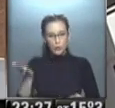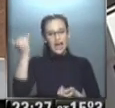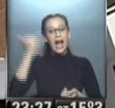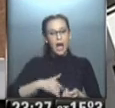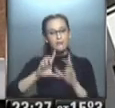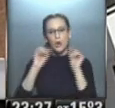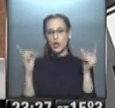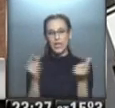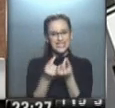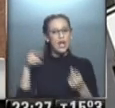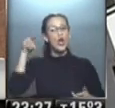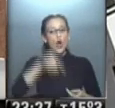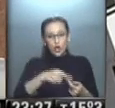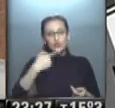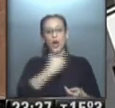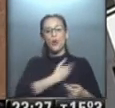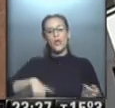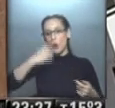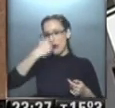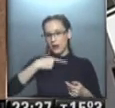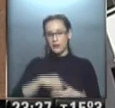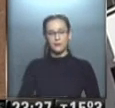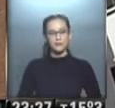realizarán protestas contra los ajustes del gobierno de Macri.